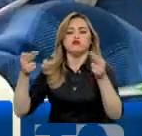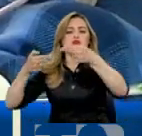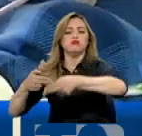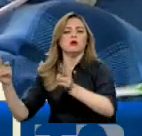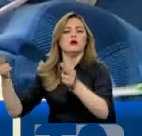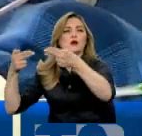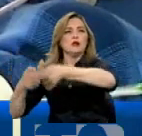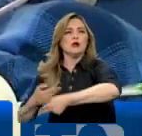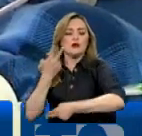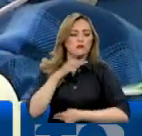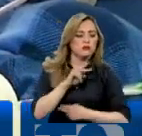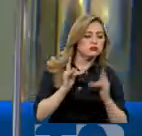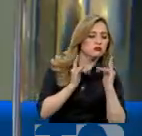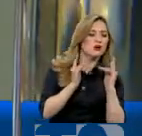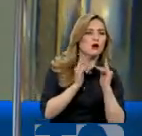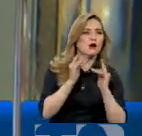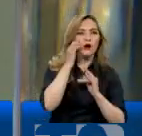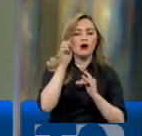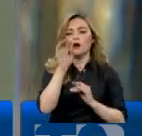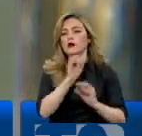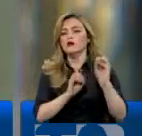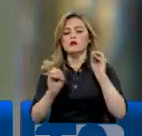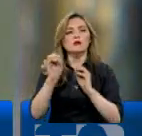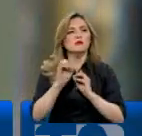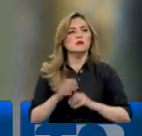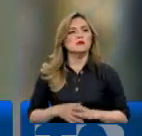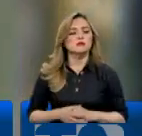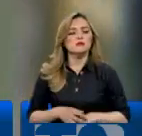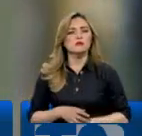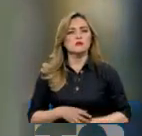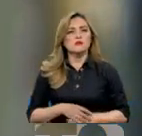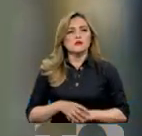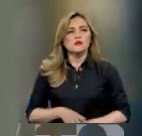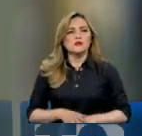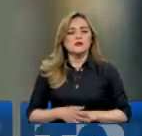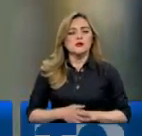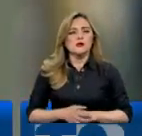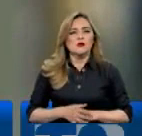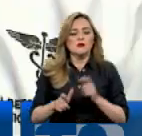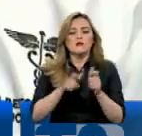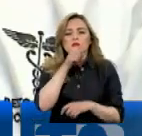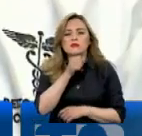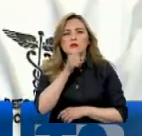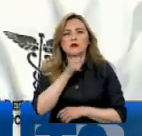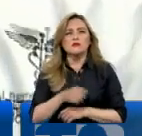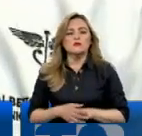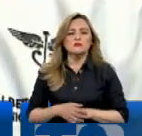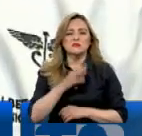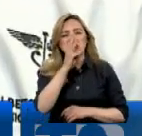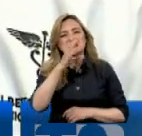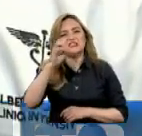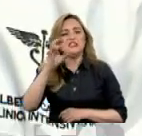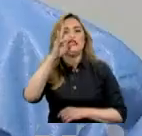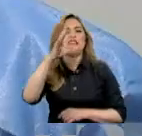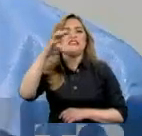pudimos detectar fácilmente al hacer un ejercicio de observación ahora que las recorrimos nuevamente. Es la edad de los pacientes. Tiene 60,